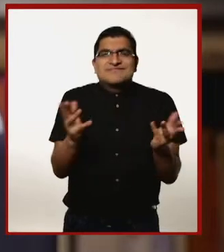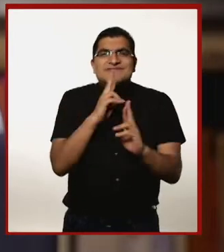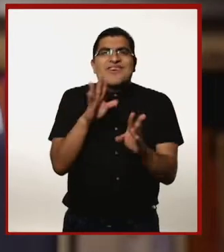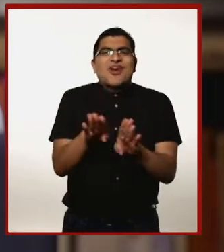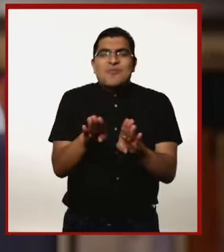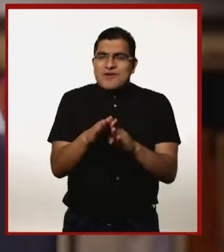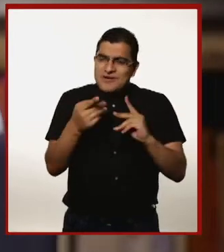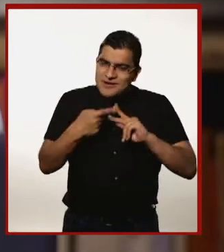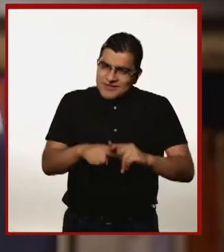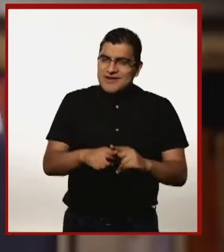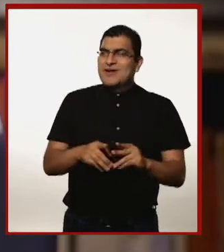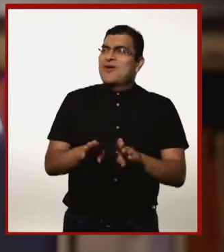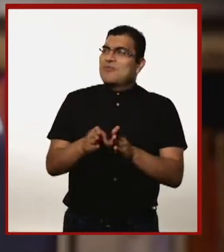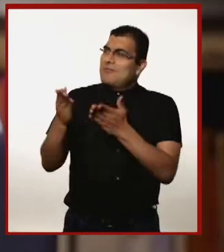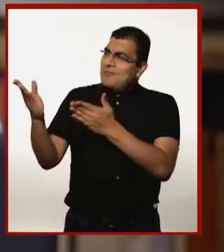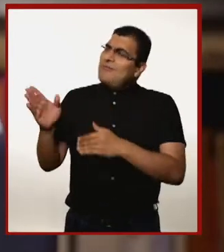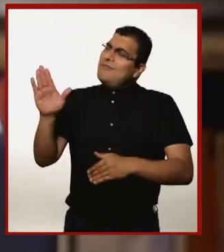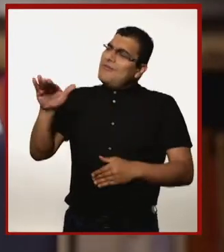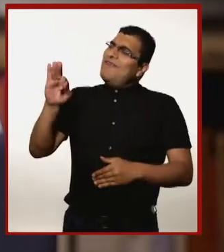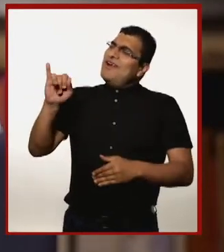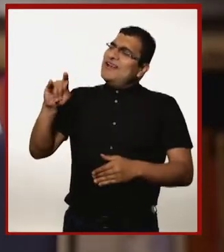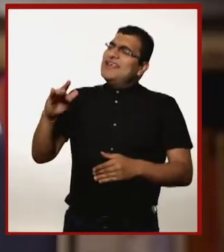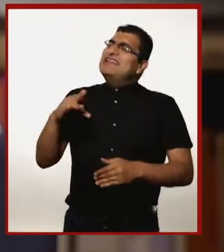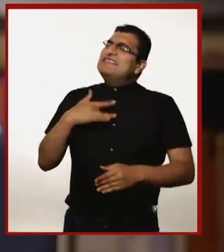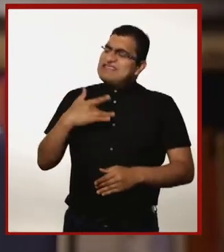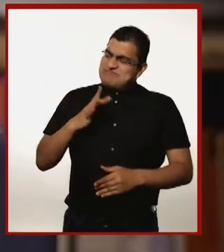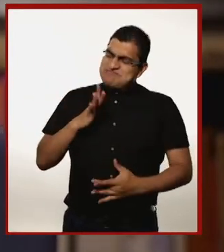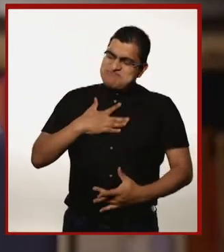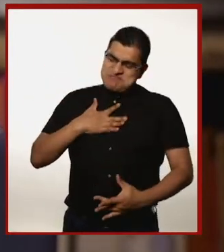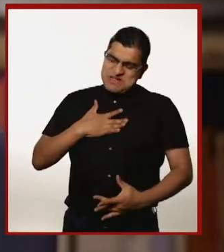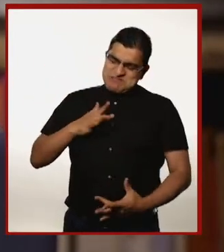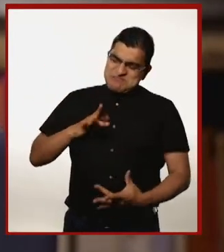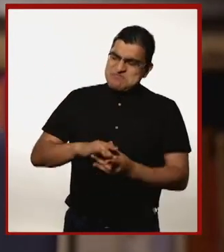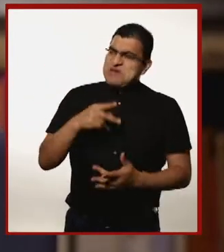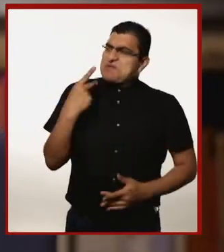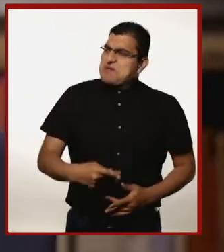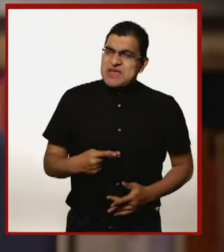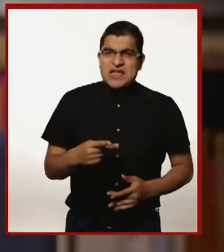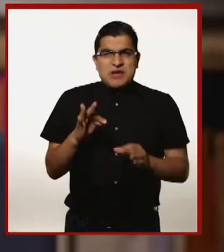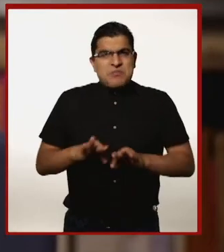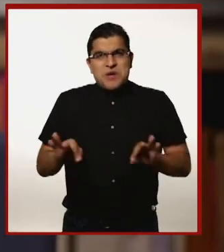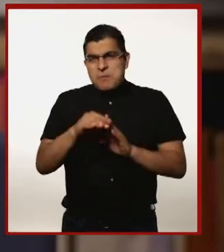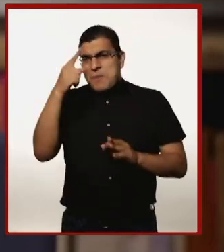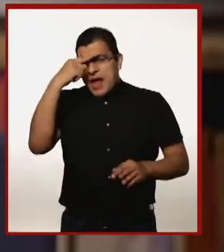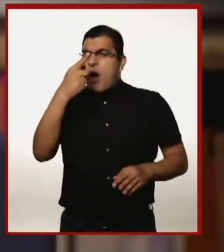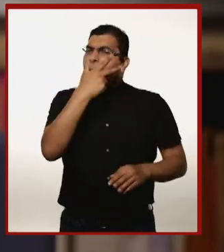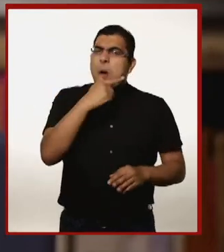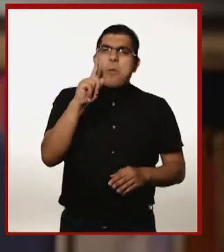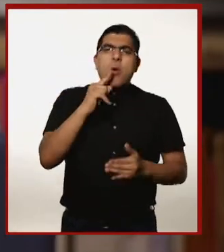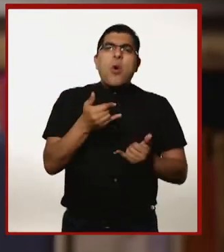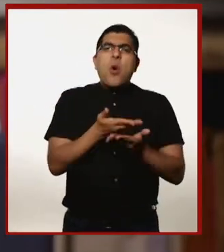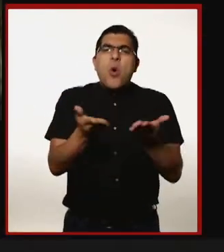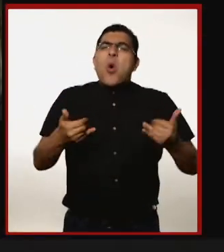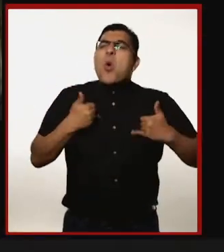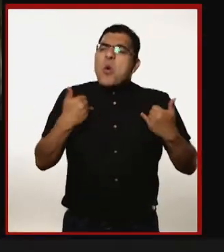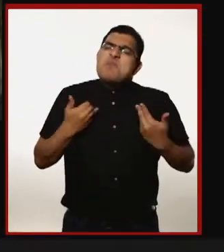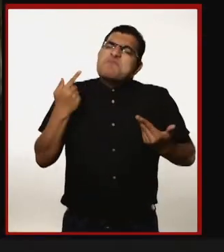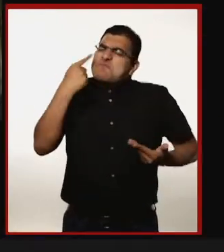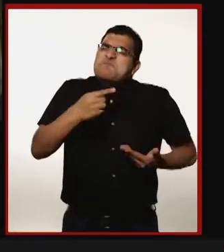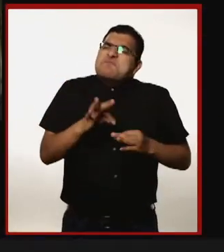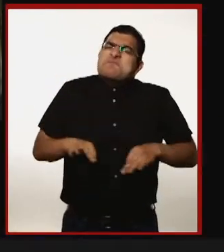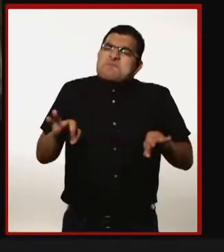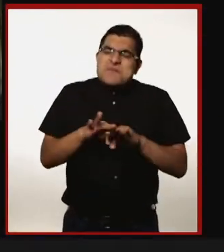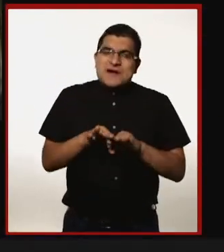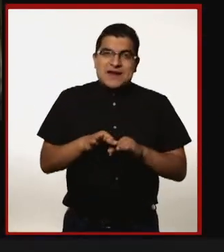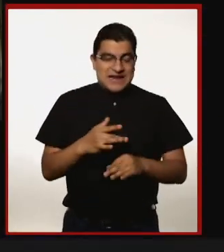comenzar. Felicitas, ¿qué es el sentido de pertenencia y en particular por qué es tan importante para las y los jóvenes? El